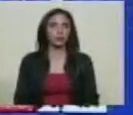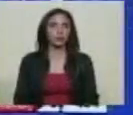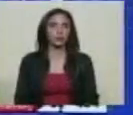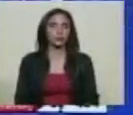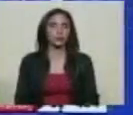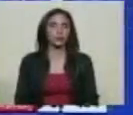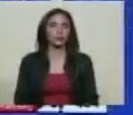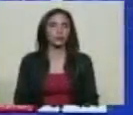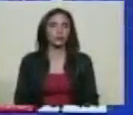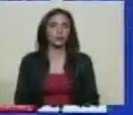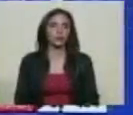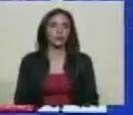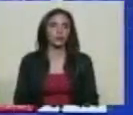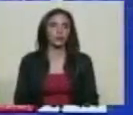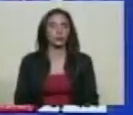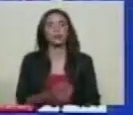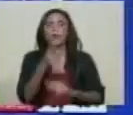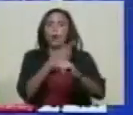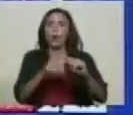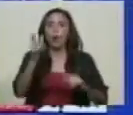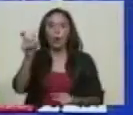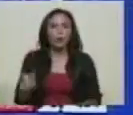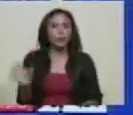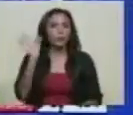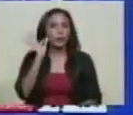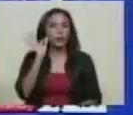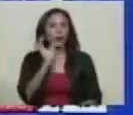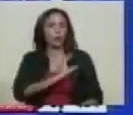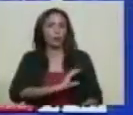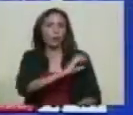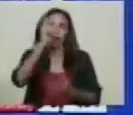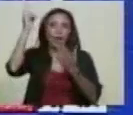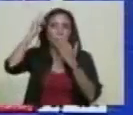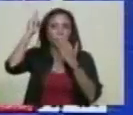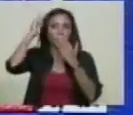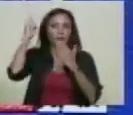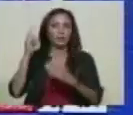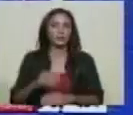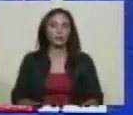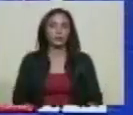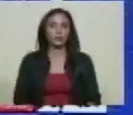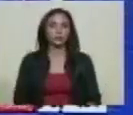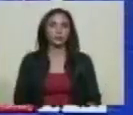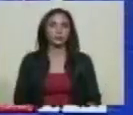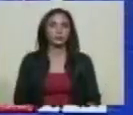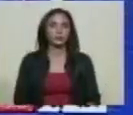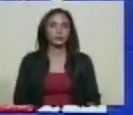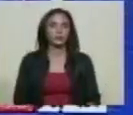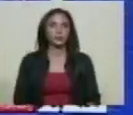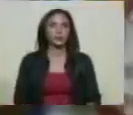González, comisionada nacional indígena, María Soledad.